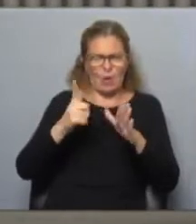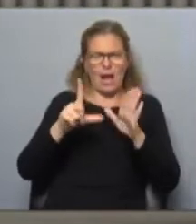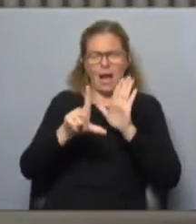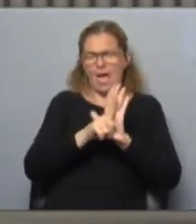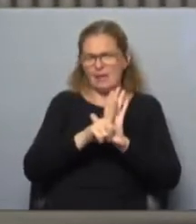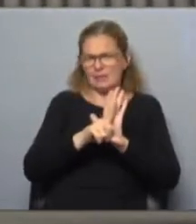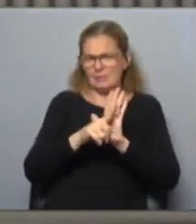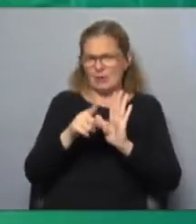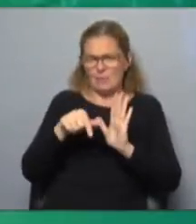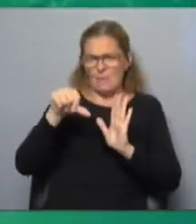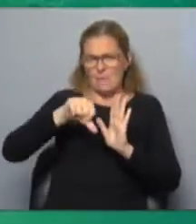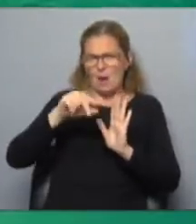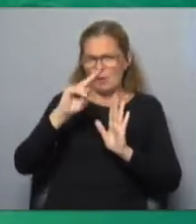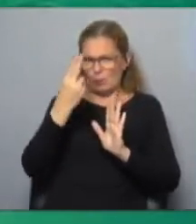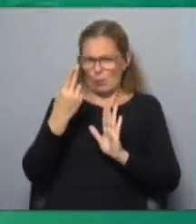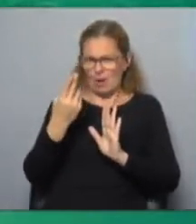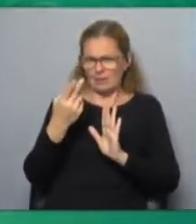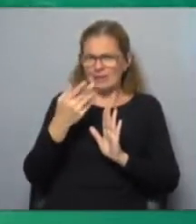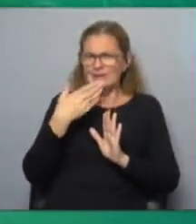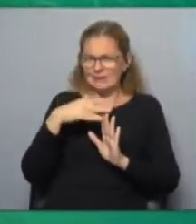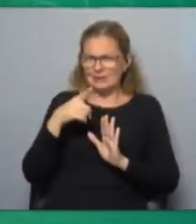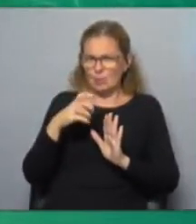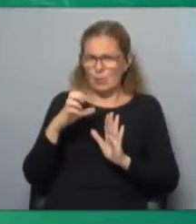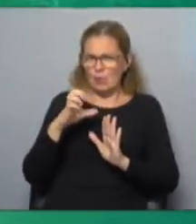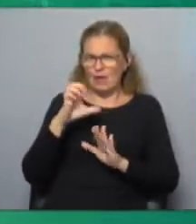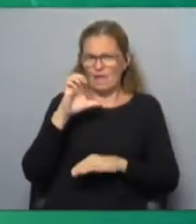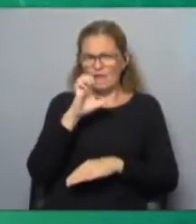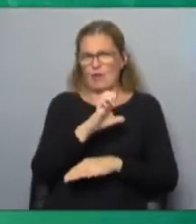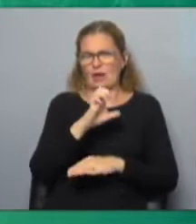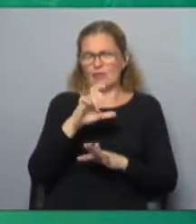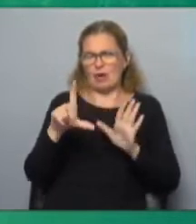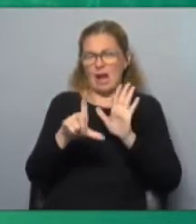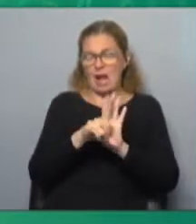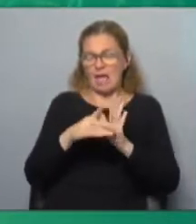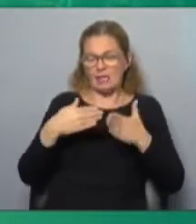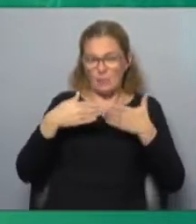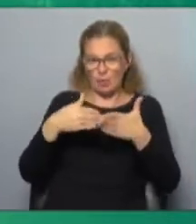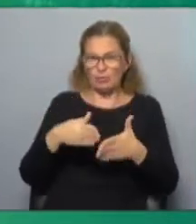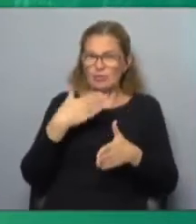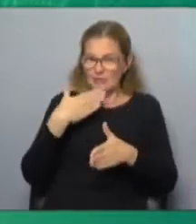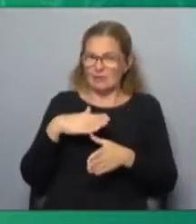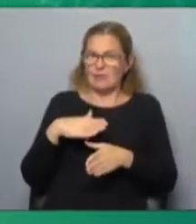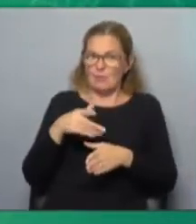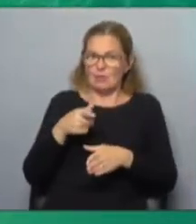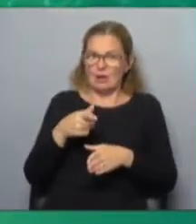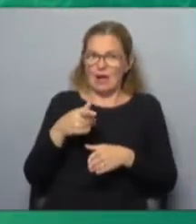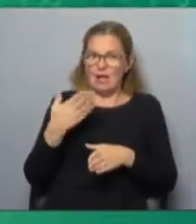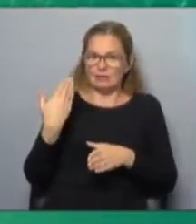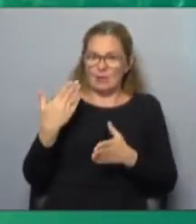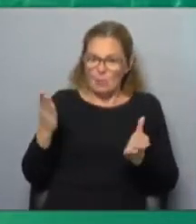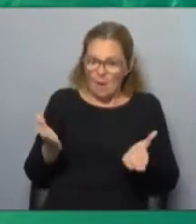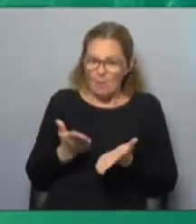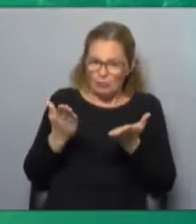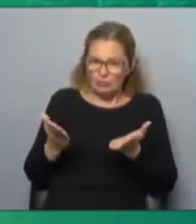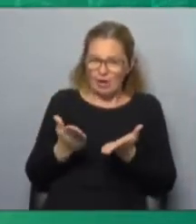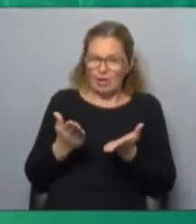producción nacional. Entendemos que inclusive es hasta violatorio de la ley de puertos que había sido promulgada